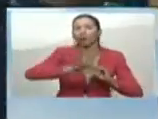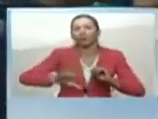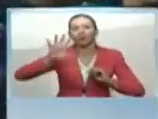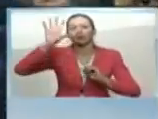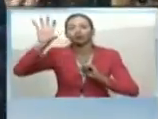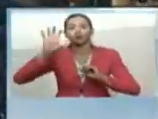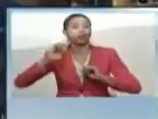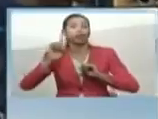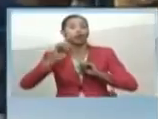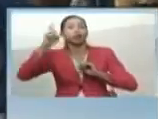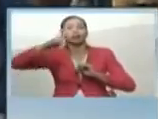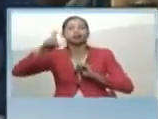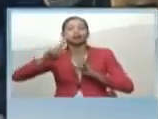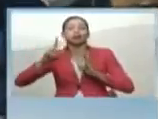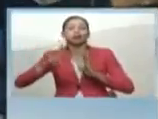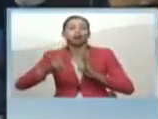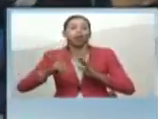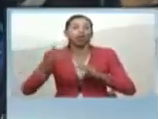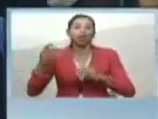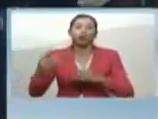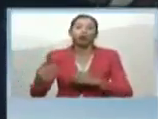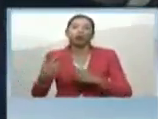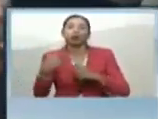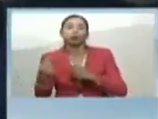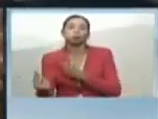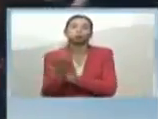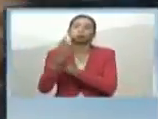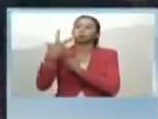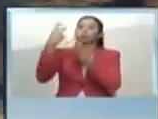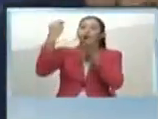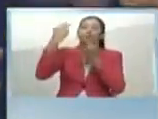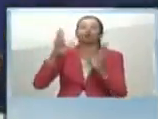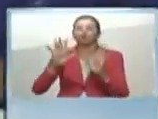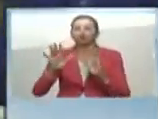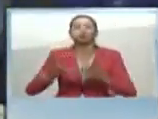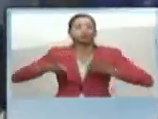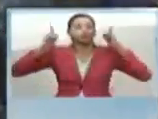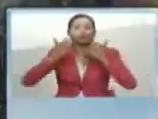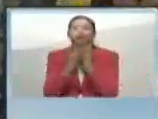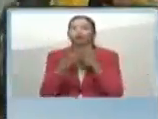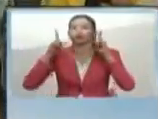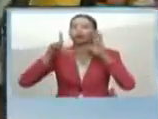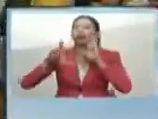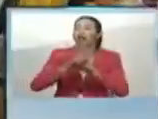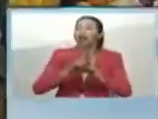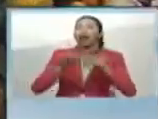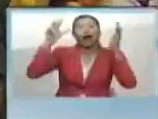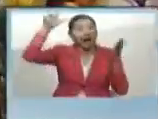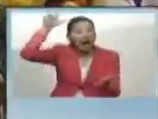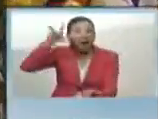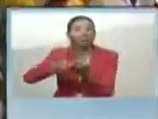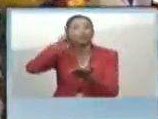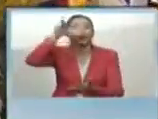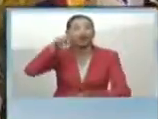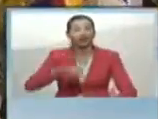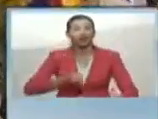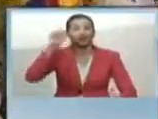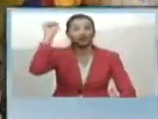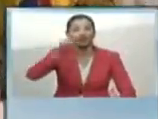que tengamos objeción alguna. Aprobado, Marielena. Eso.